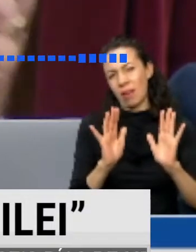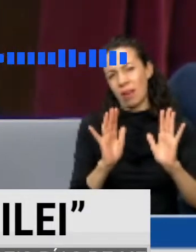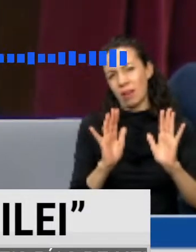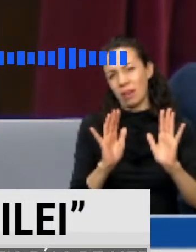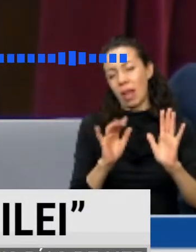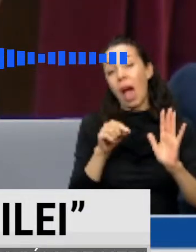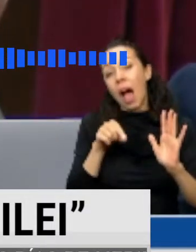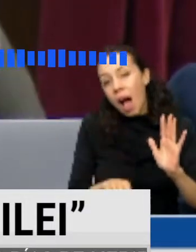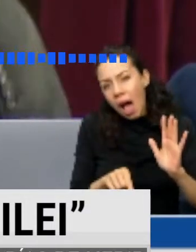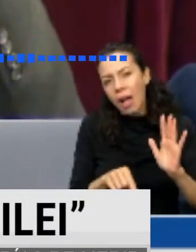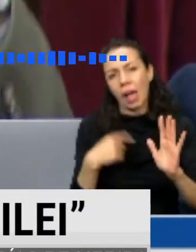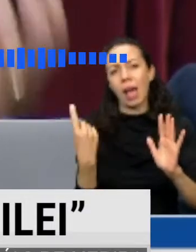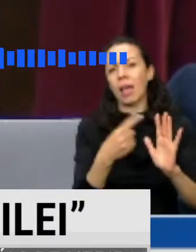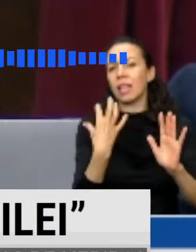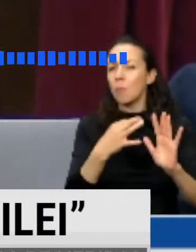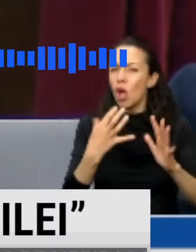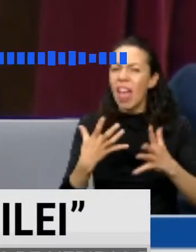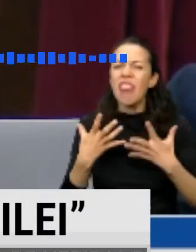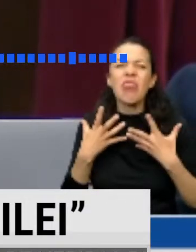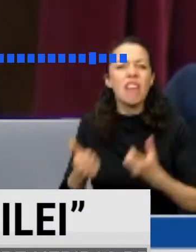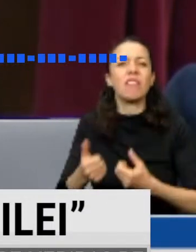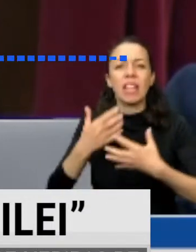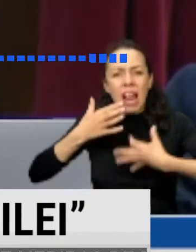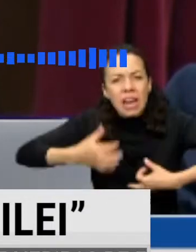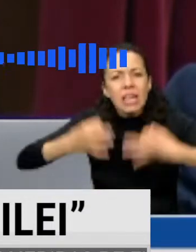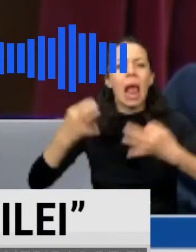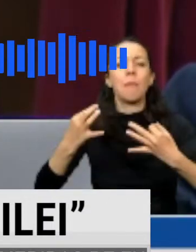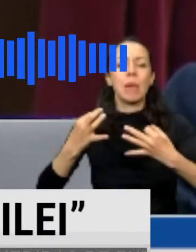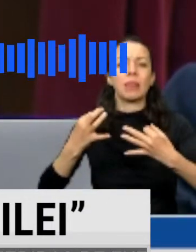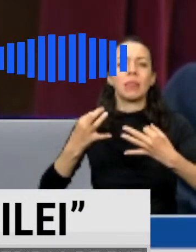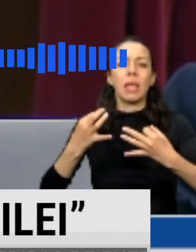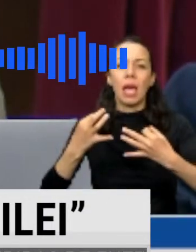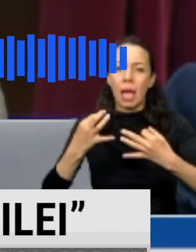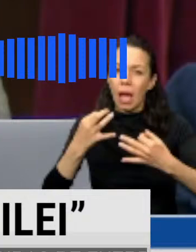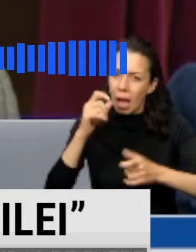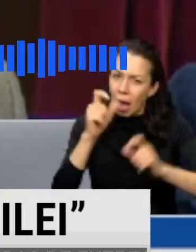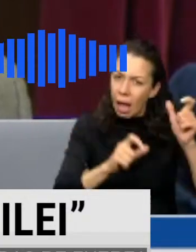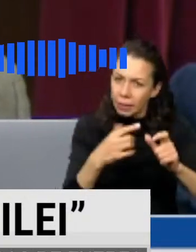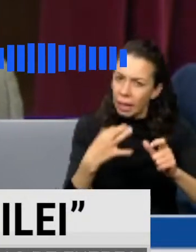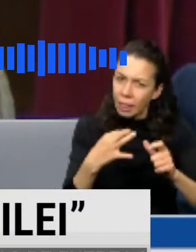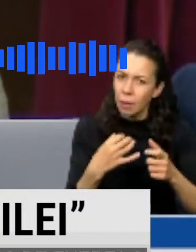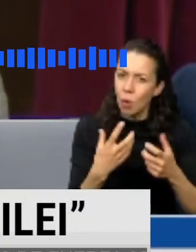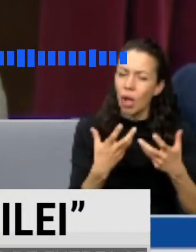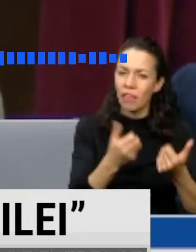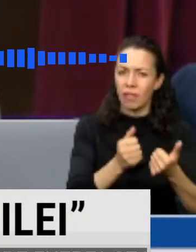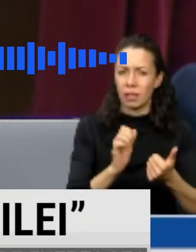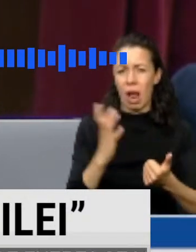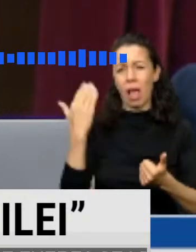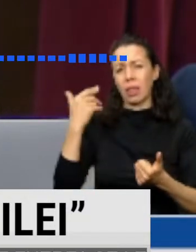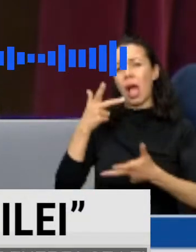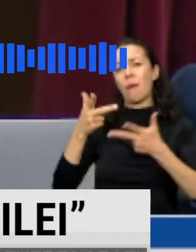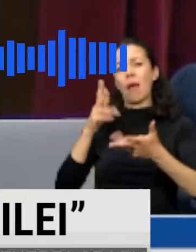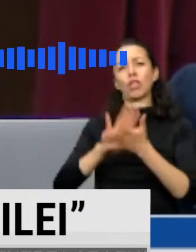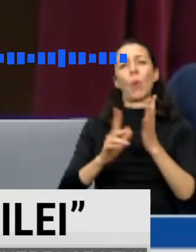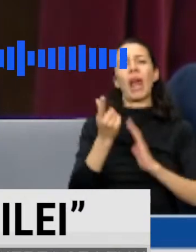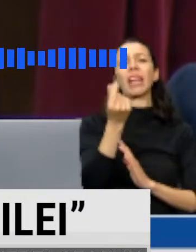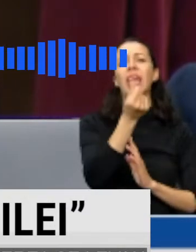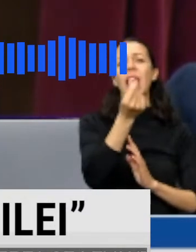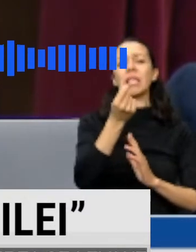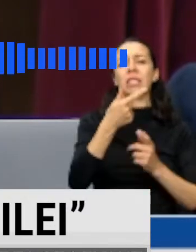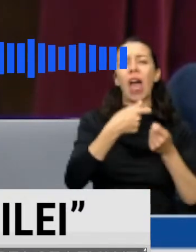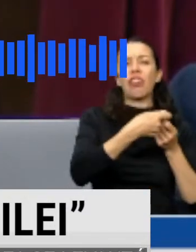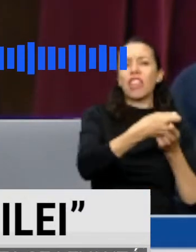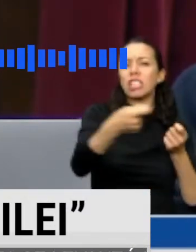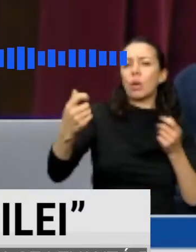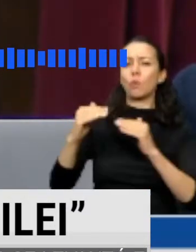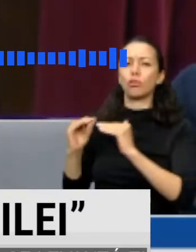las elecciones que sacó, los votos que sacó Milei. Y sí, la sumatoria. Cuenta que el 99% fue Junto por el Cambio. Claro, bueno, por eso,